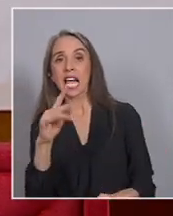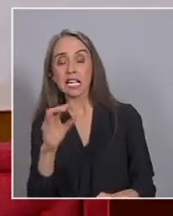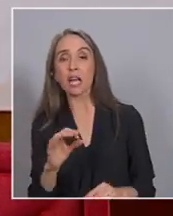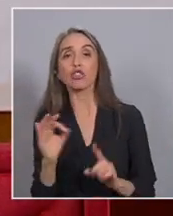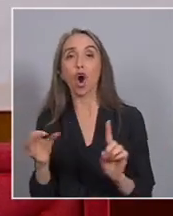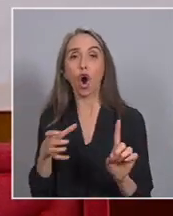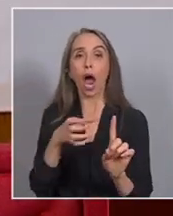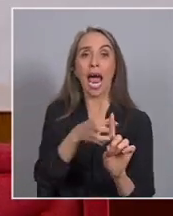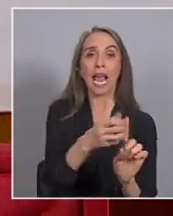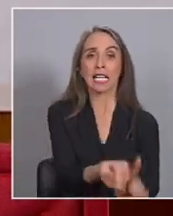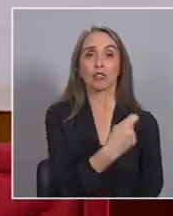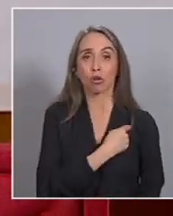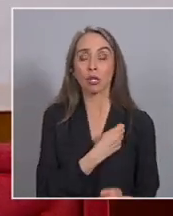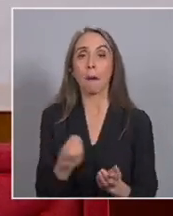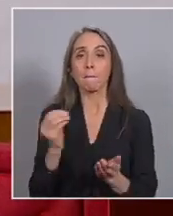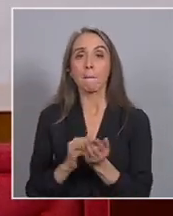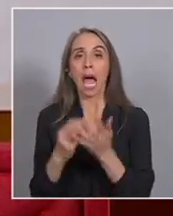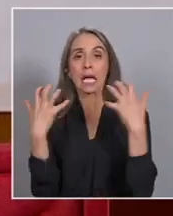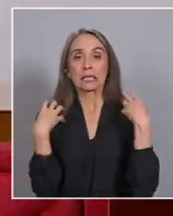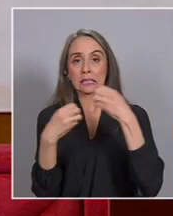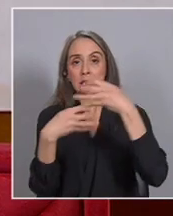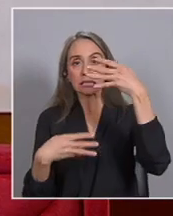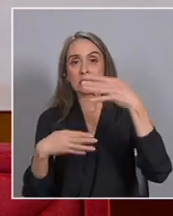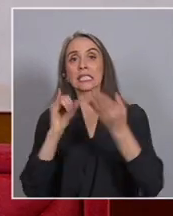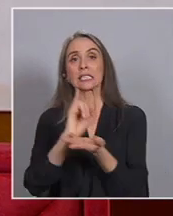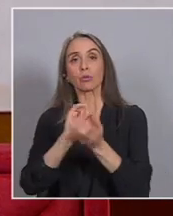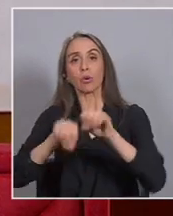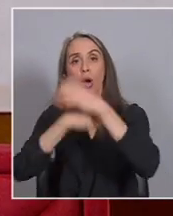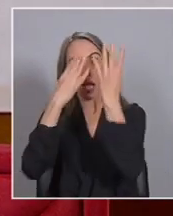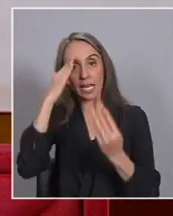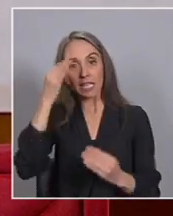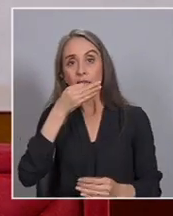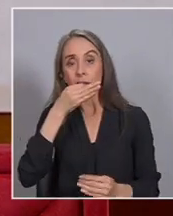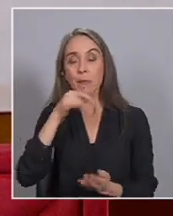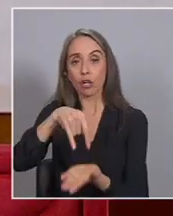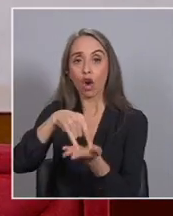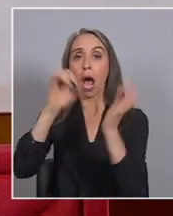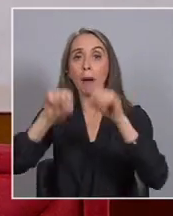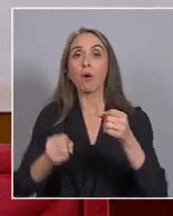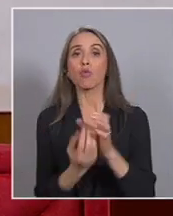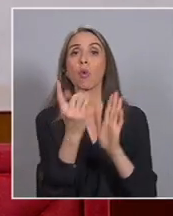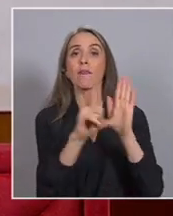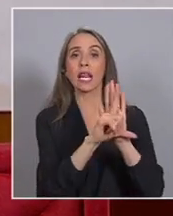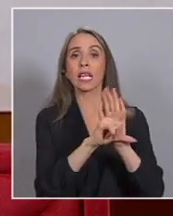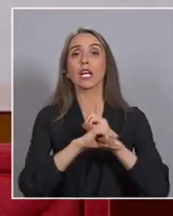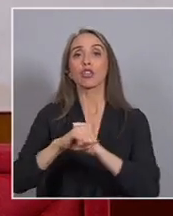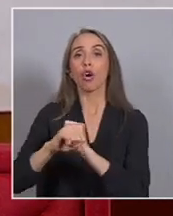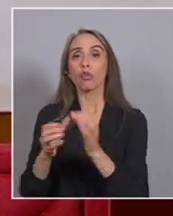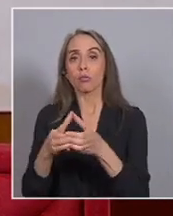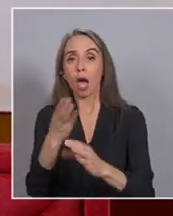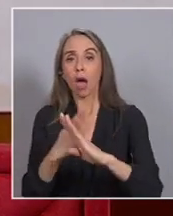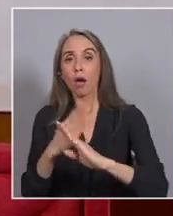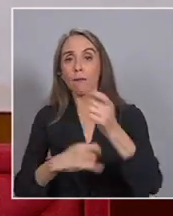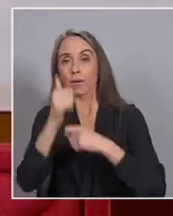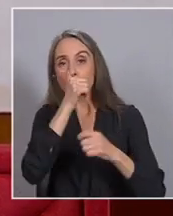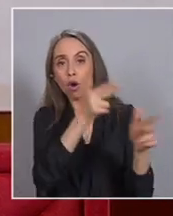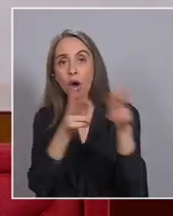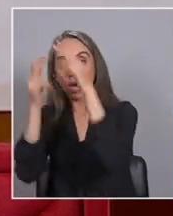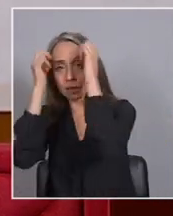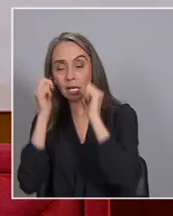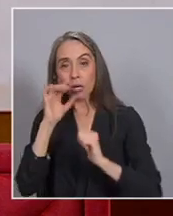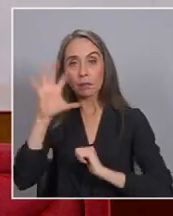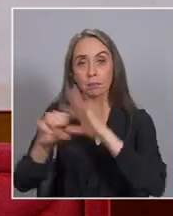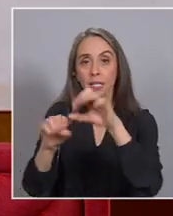competencias de gendarmería. Además, hemos avanzado con nuevas leyes aprobadas contra el crimen organizado y contra el narcotráfico para perseguir